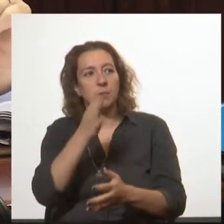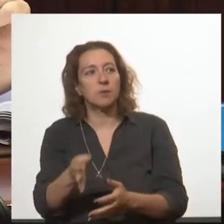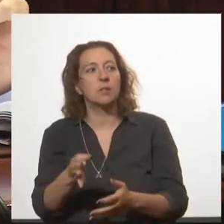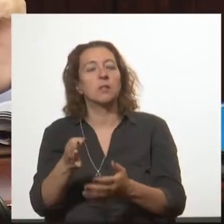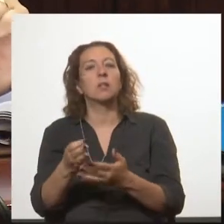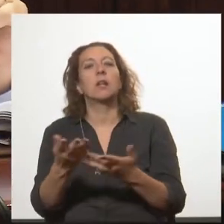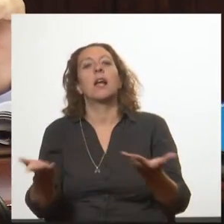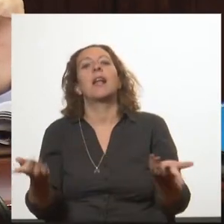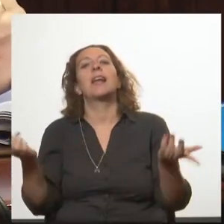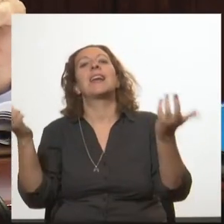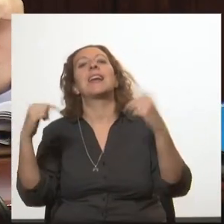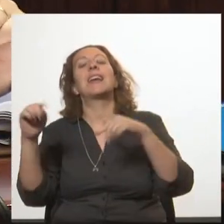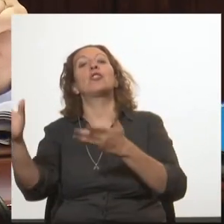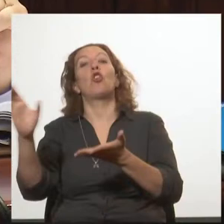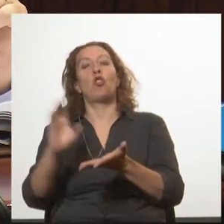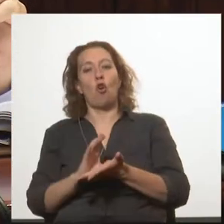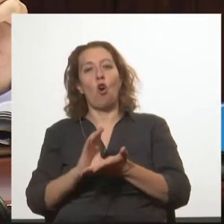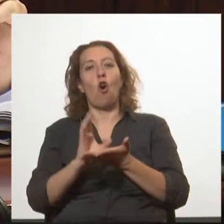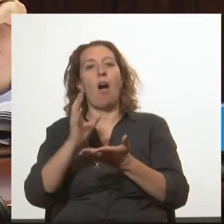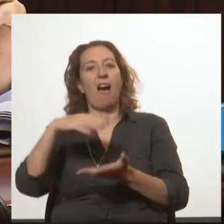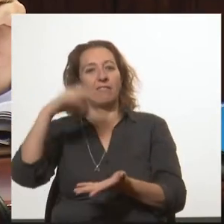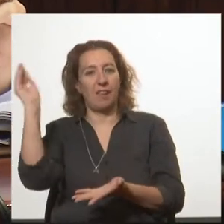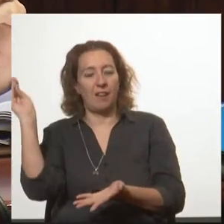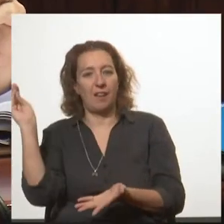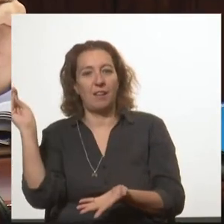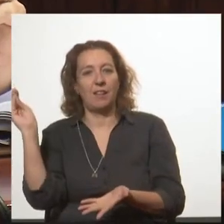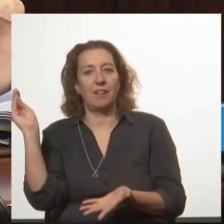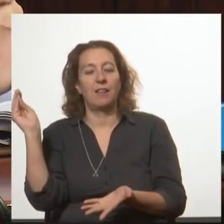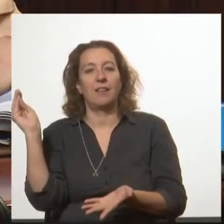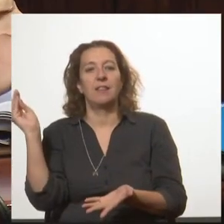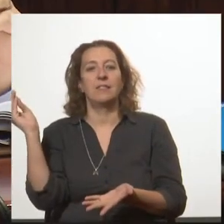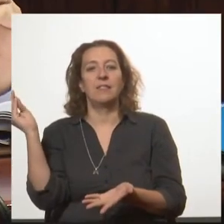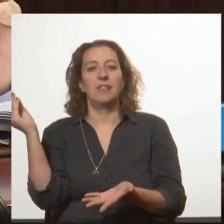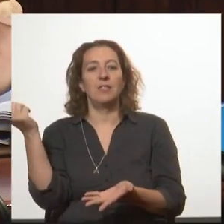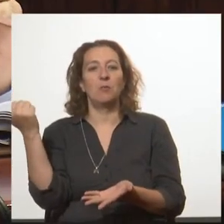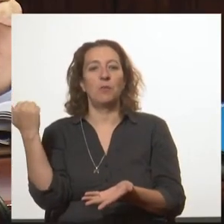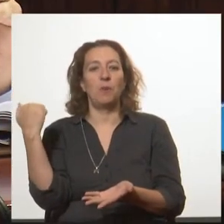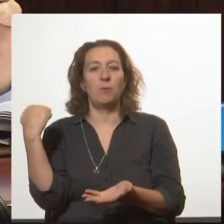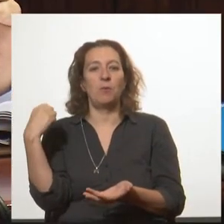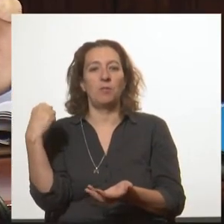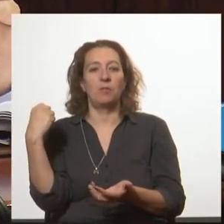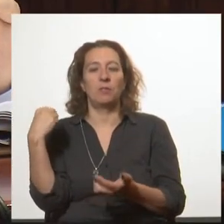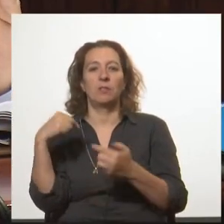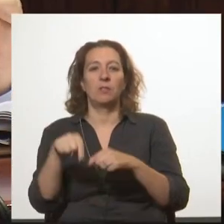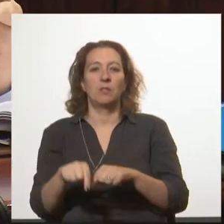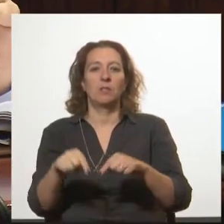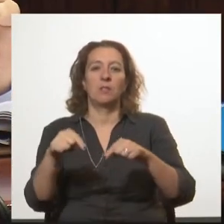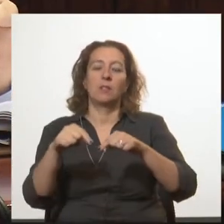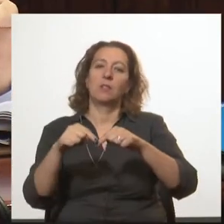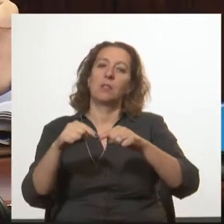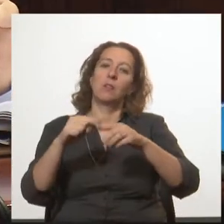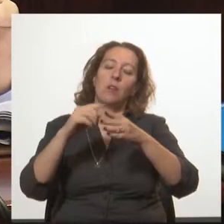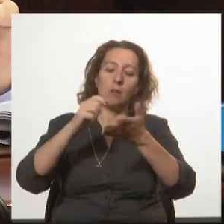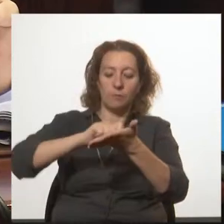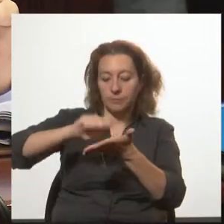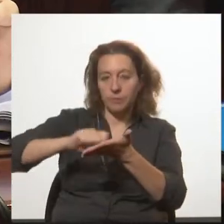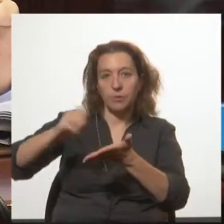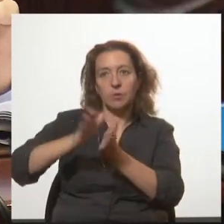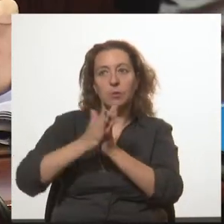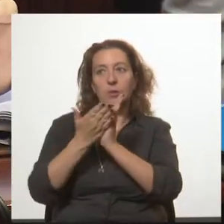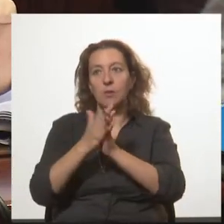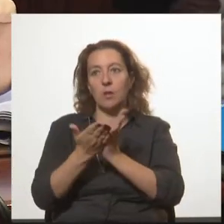retorno que iba a obtener ante él de esta inversión en una nota del observador